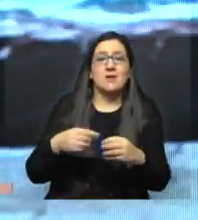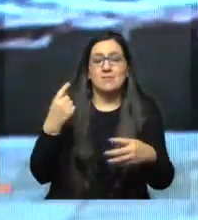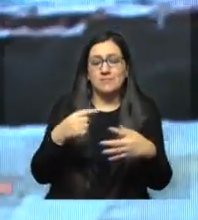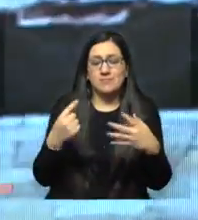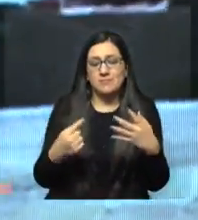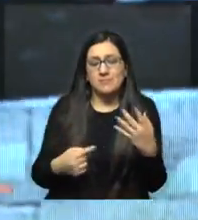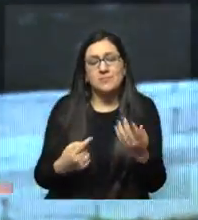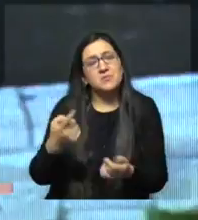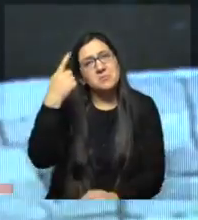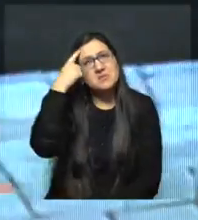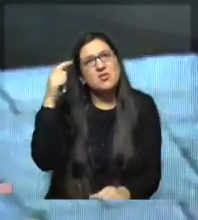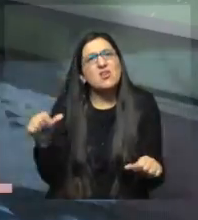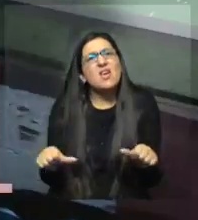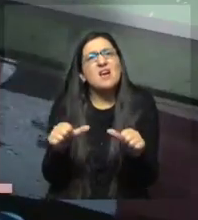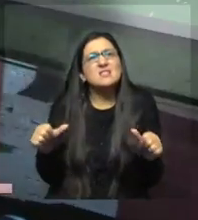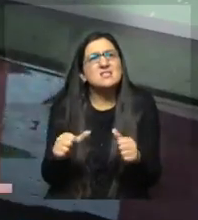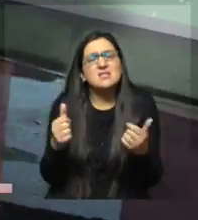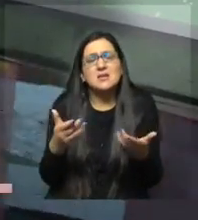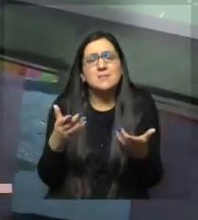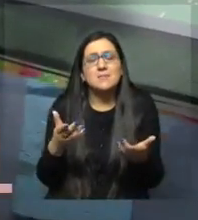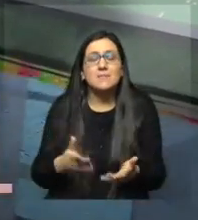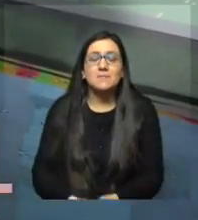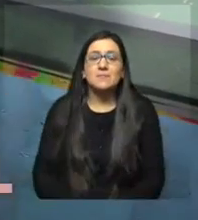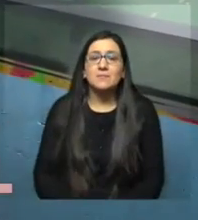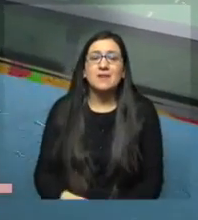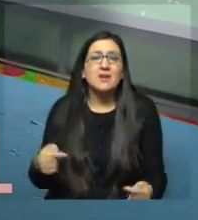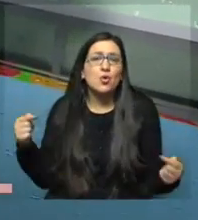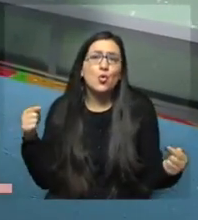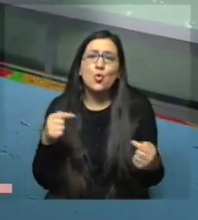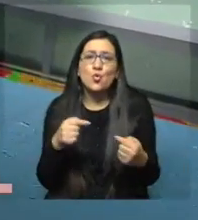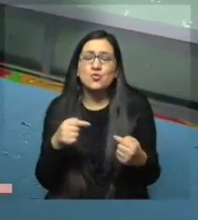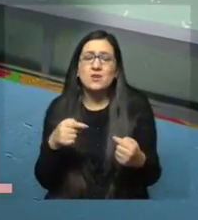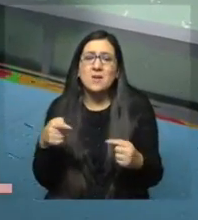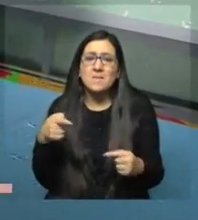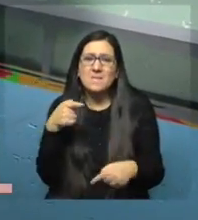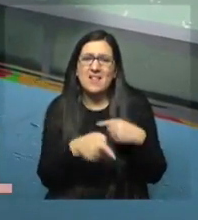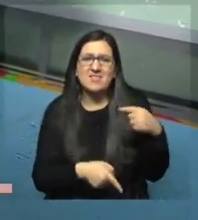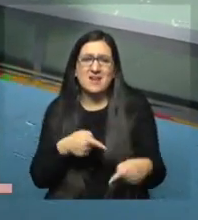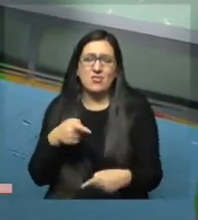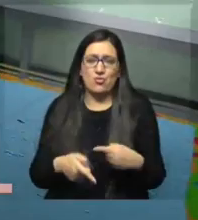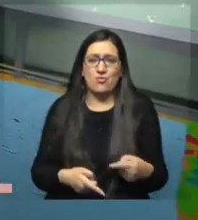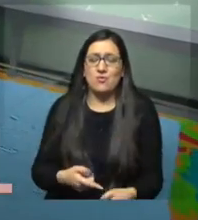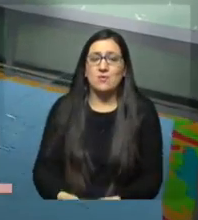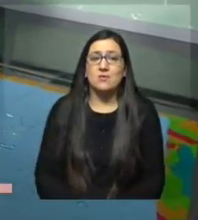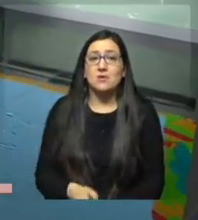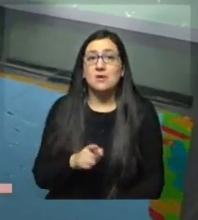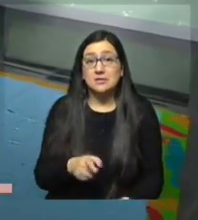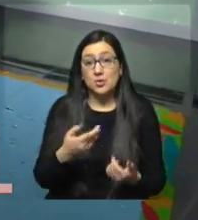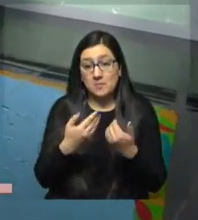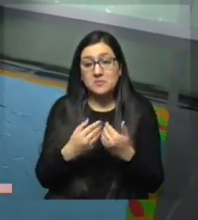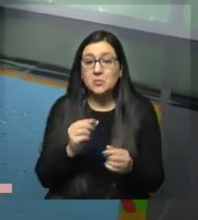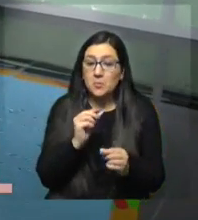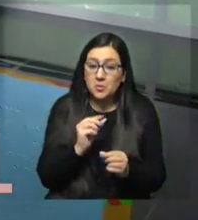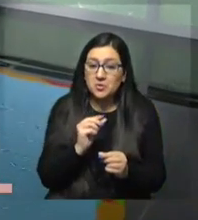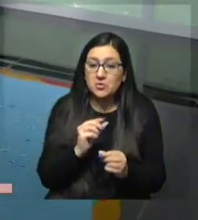vacuna contra el maltrato? Y ahí, bueno, fue que surgió, digamos, esta campaña como una experiencia micro, chiquita, y después se fue expandiendo, y